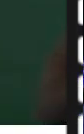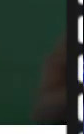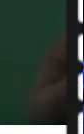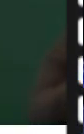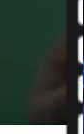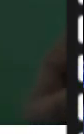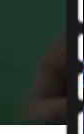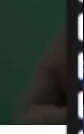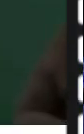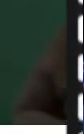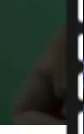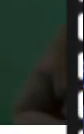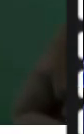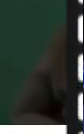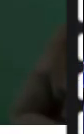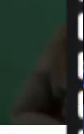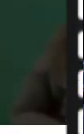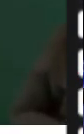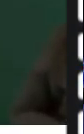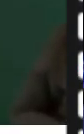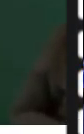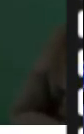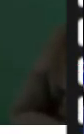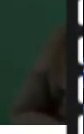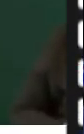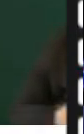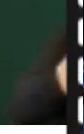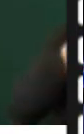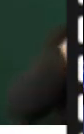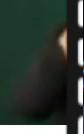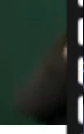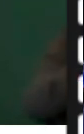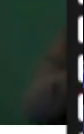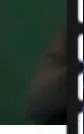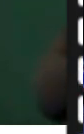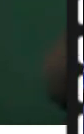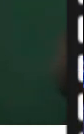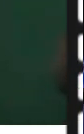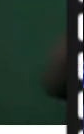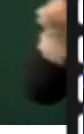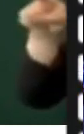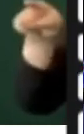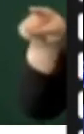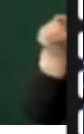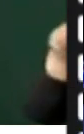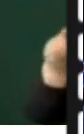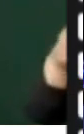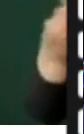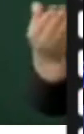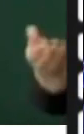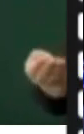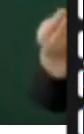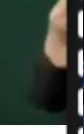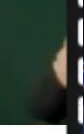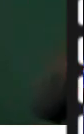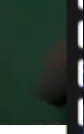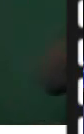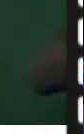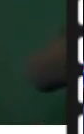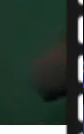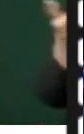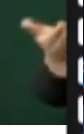Digo esto para agradecer por todas las muestras de solidaridad, por todas las